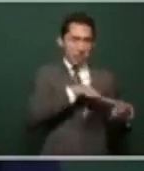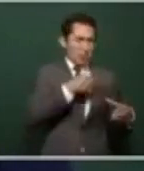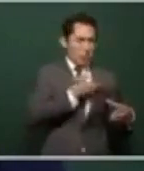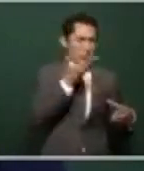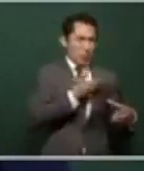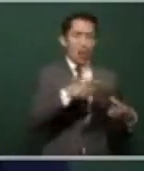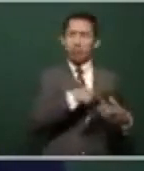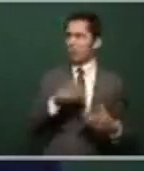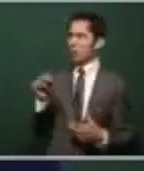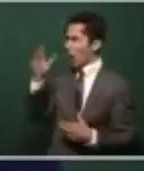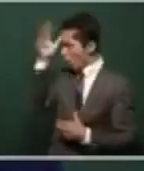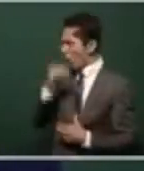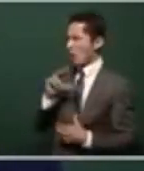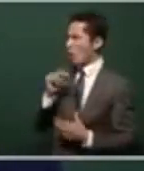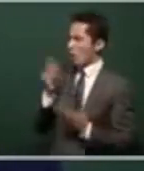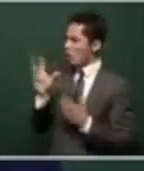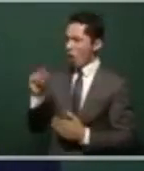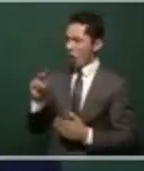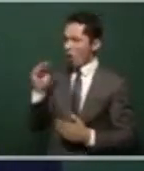nuestra generación.